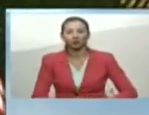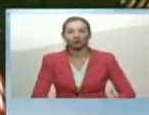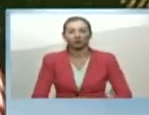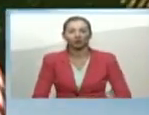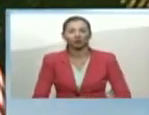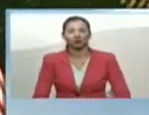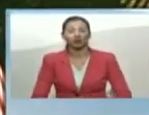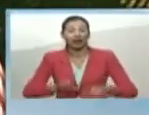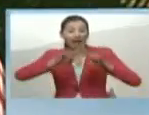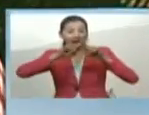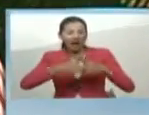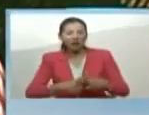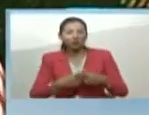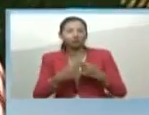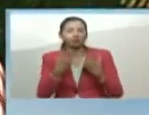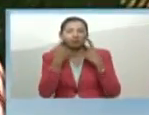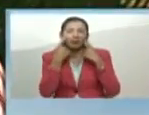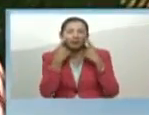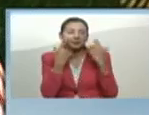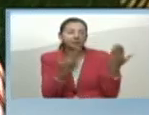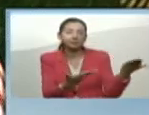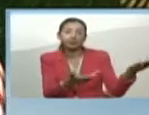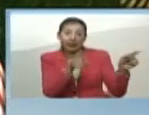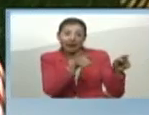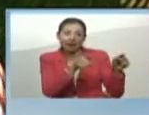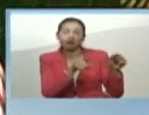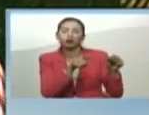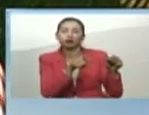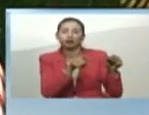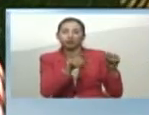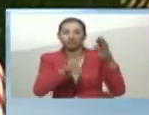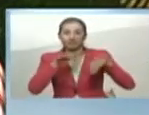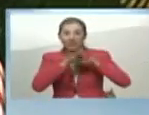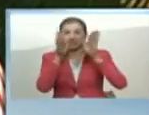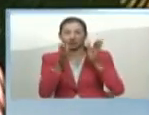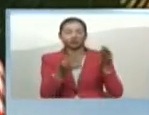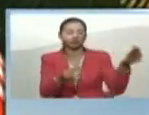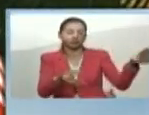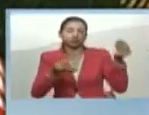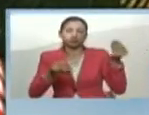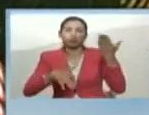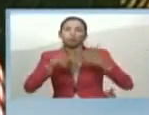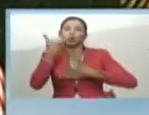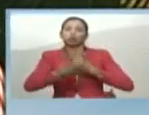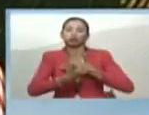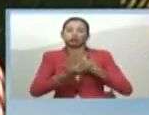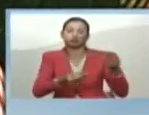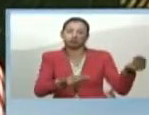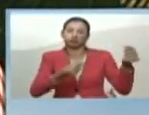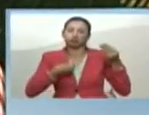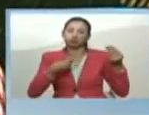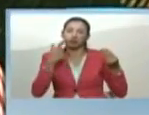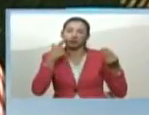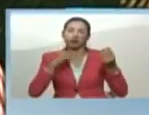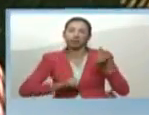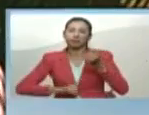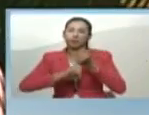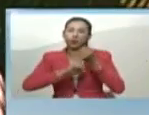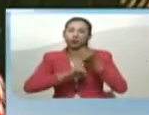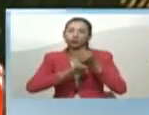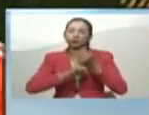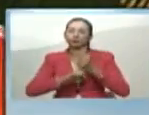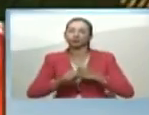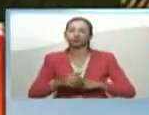me presente un proyecto para sustentar económicamente y